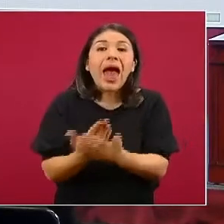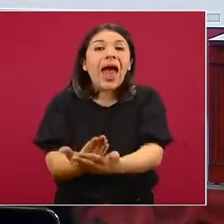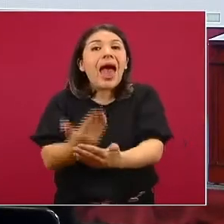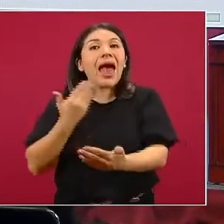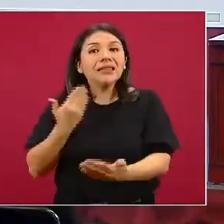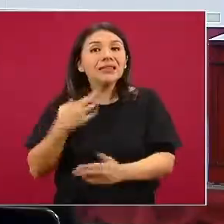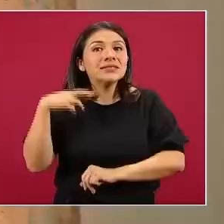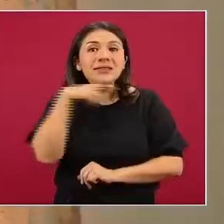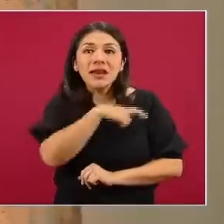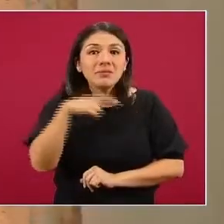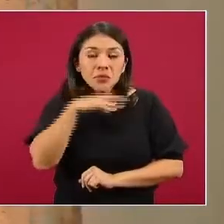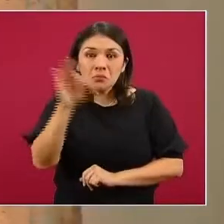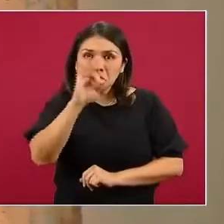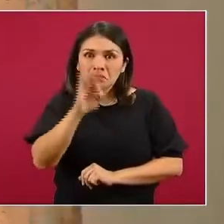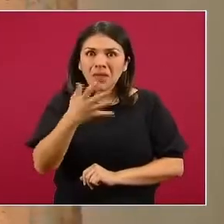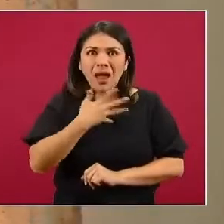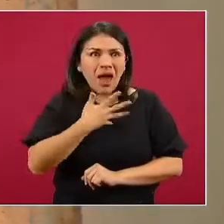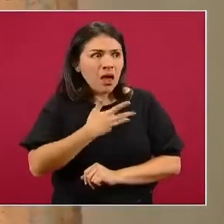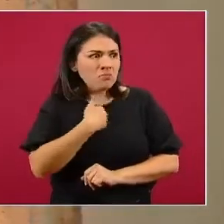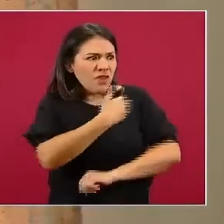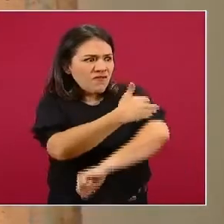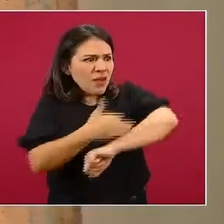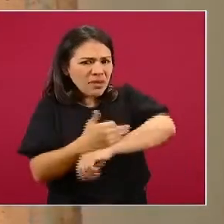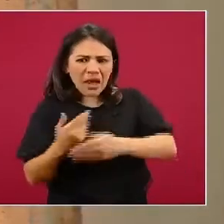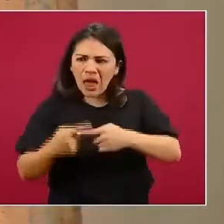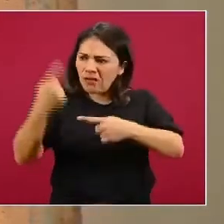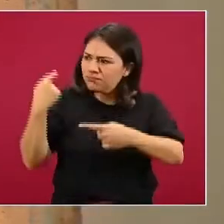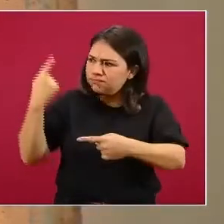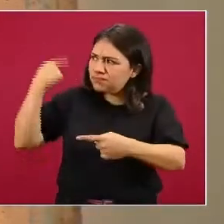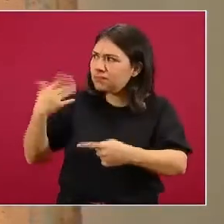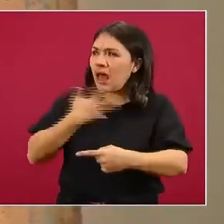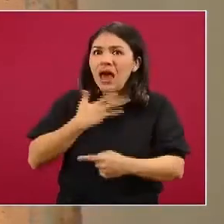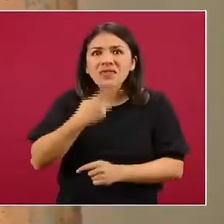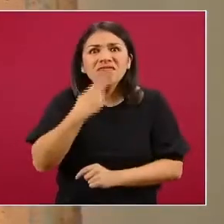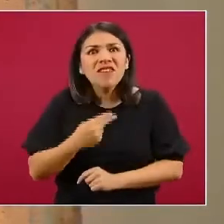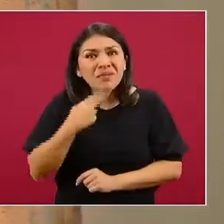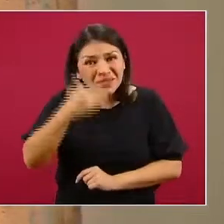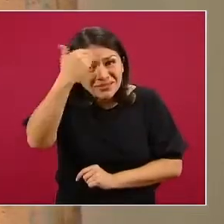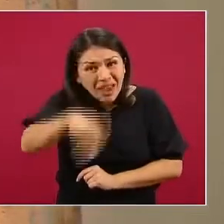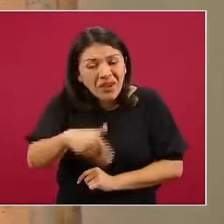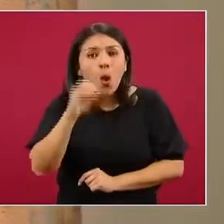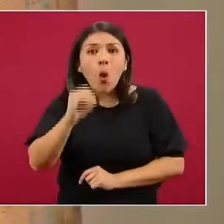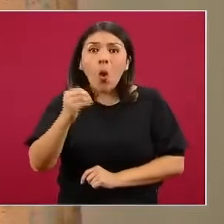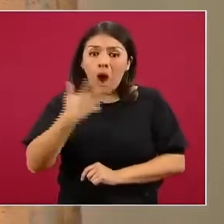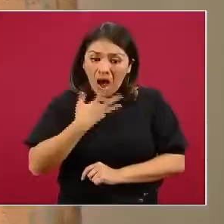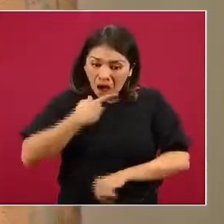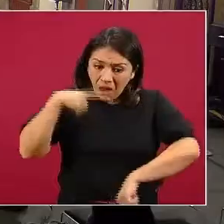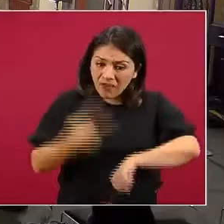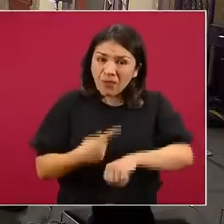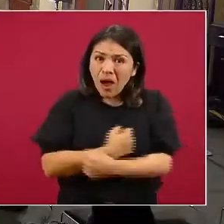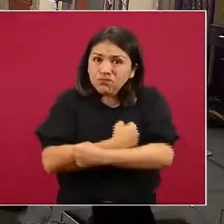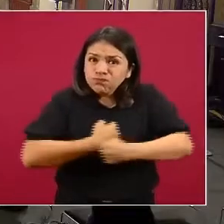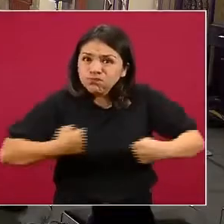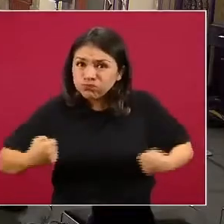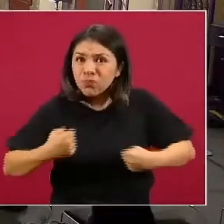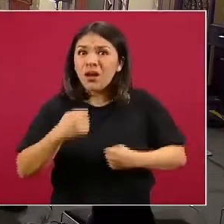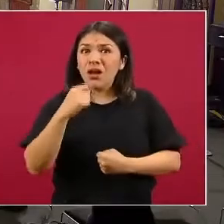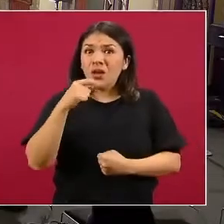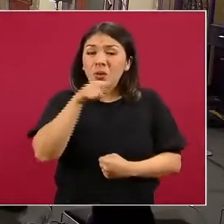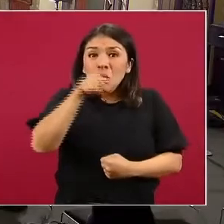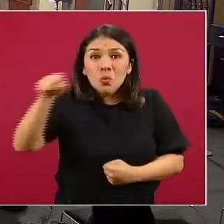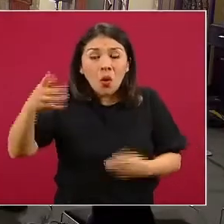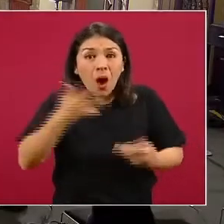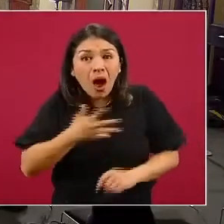se tiene antecedentes familiares de diabetes y se padece sobrepeso o bien obesidad, es